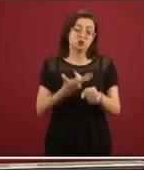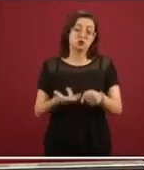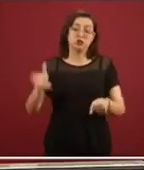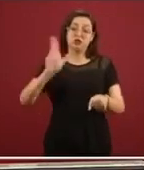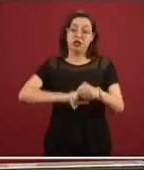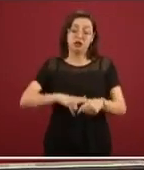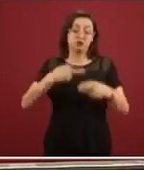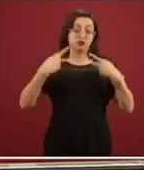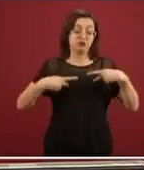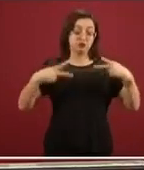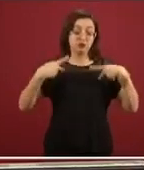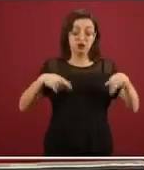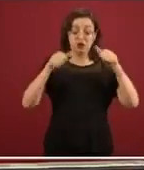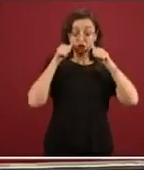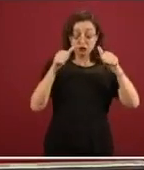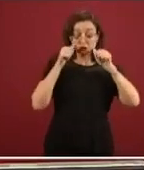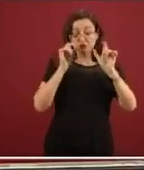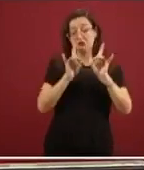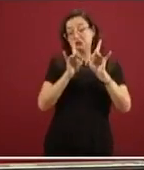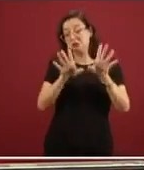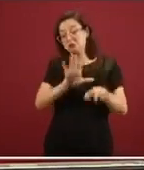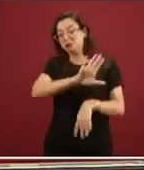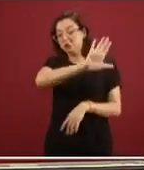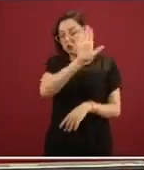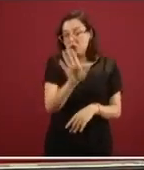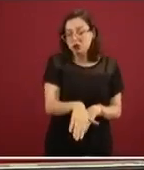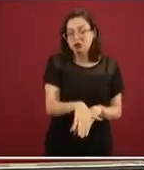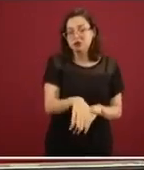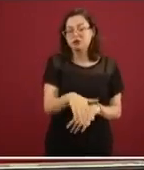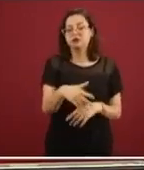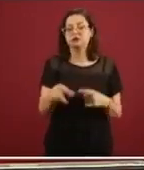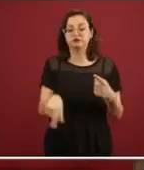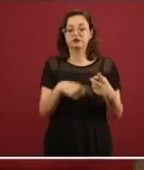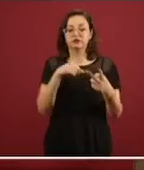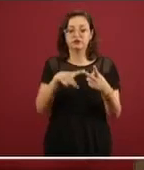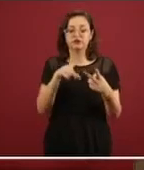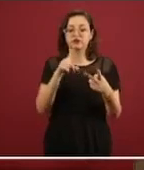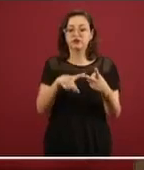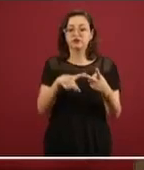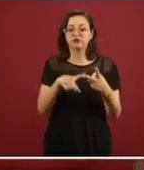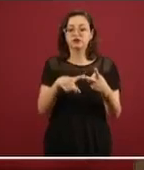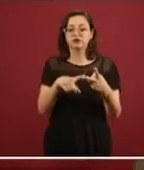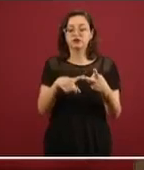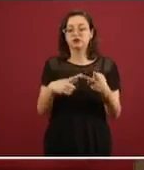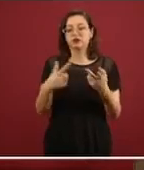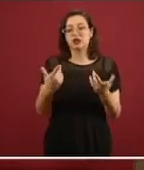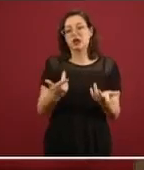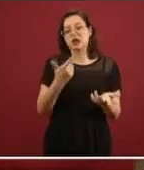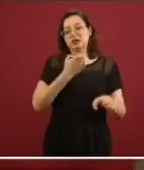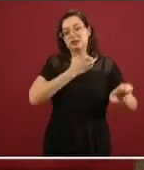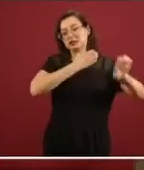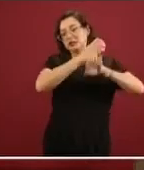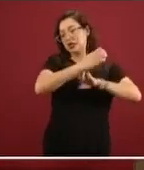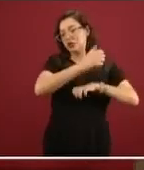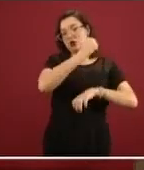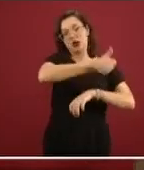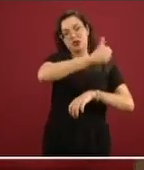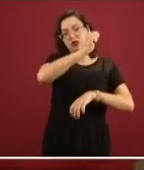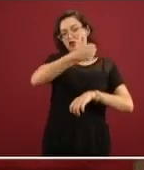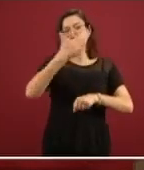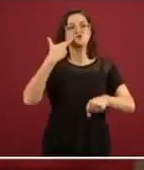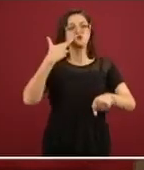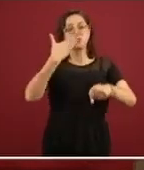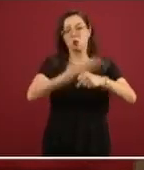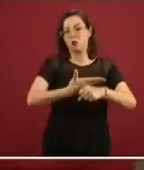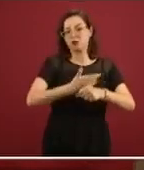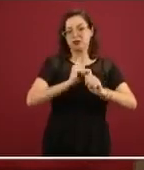personas estén en atención y pudieran fallecer. Segundo, es materia local, en términos legales, la